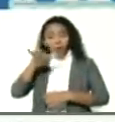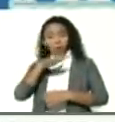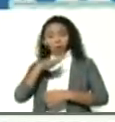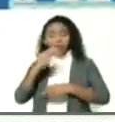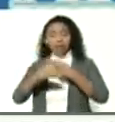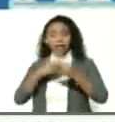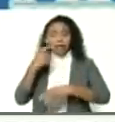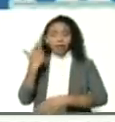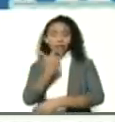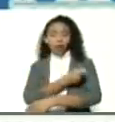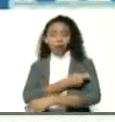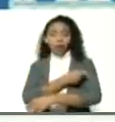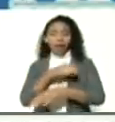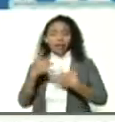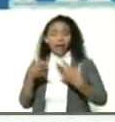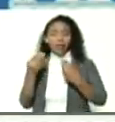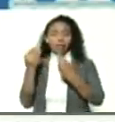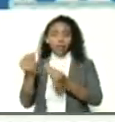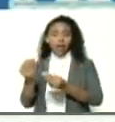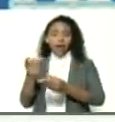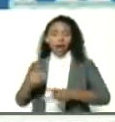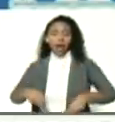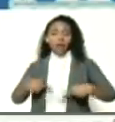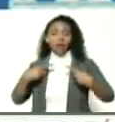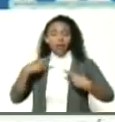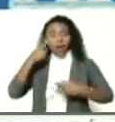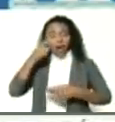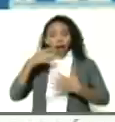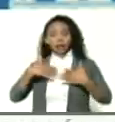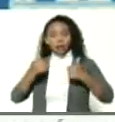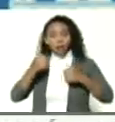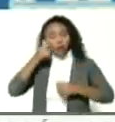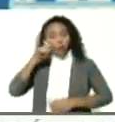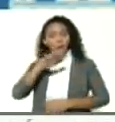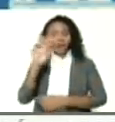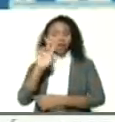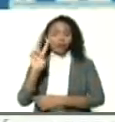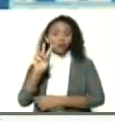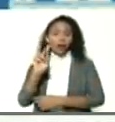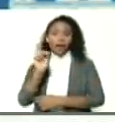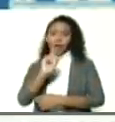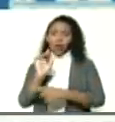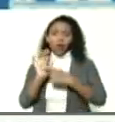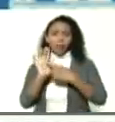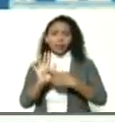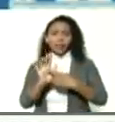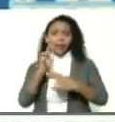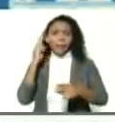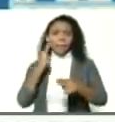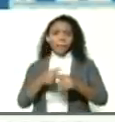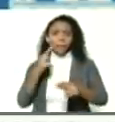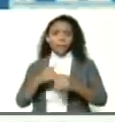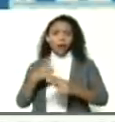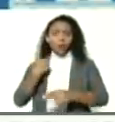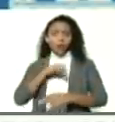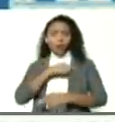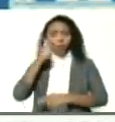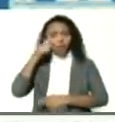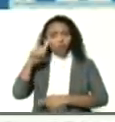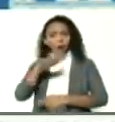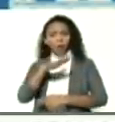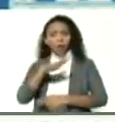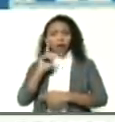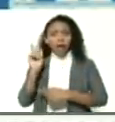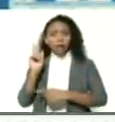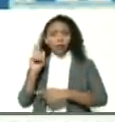sean vacunas que garanticen la vida y la salud del pueblo venezolano, que no representen riesgo para nuestra población.